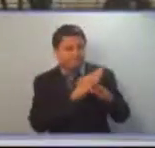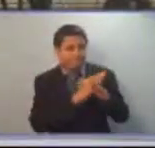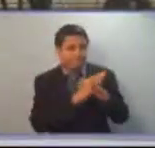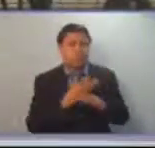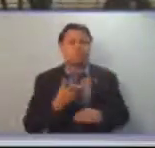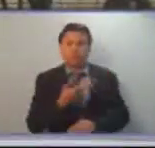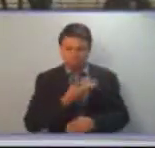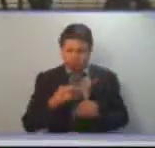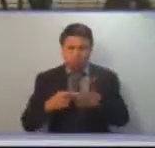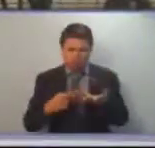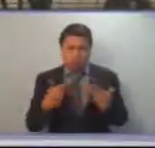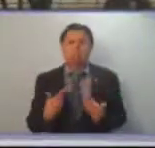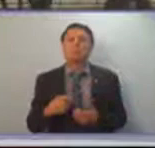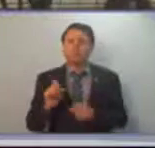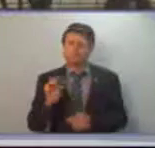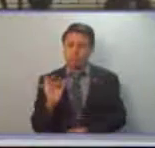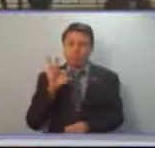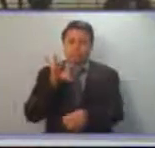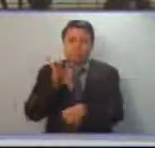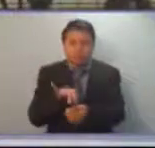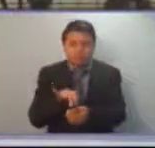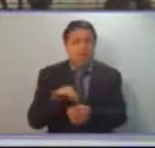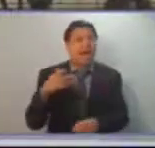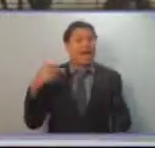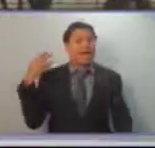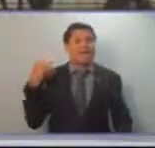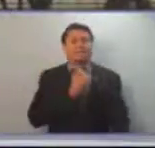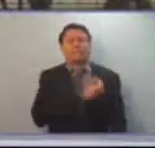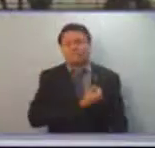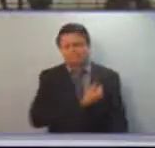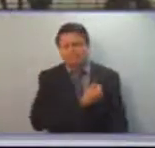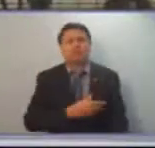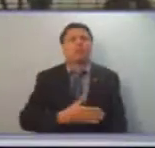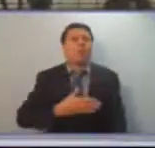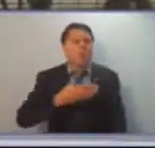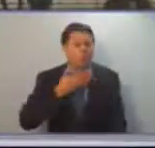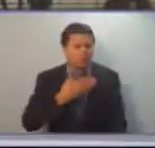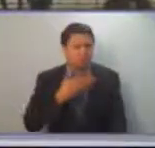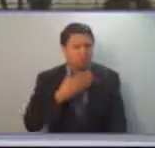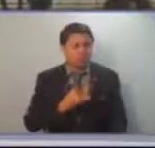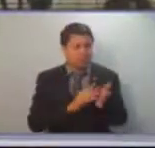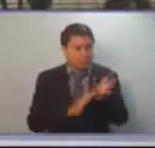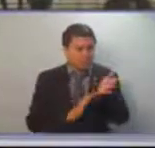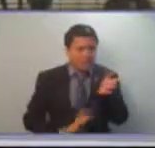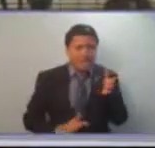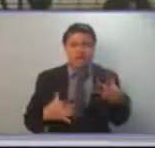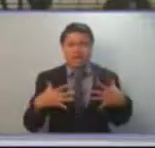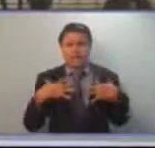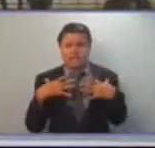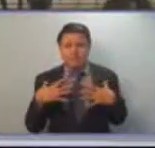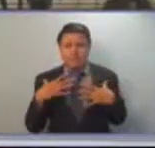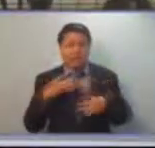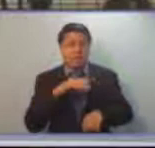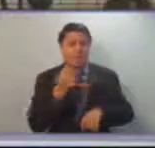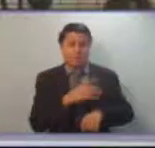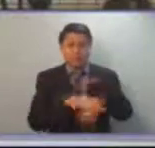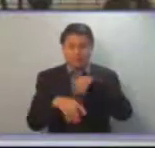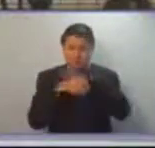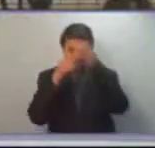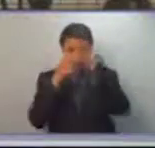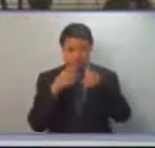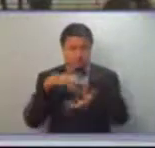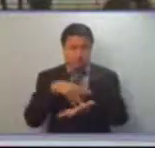el voto, porque ha costado sangre, vidas, cárcel, sufrimiento al